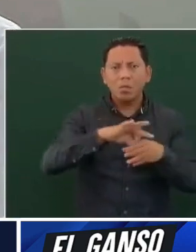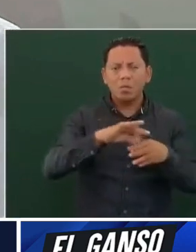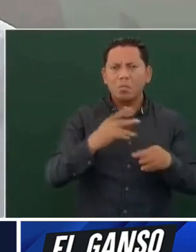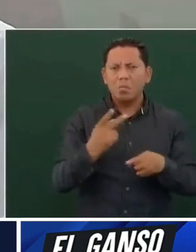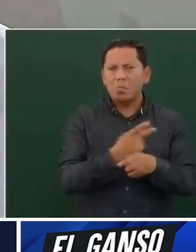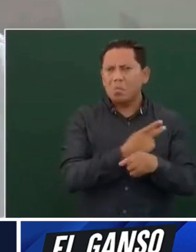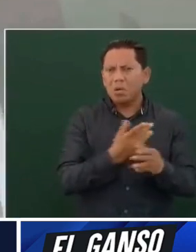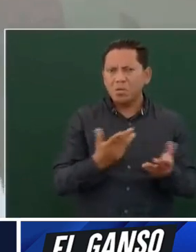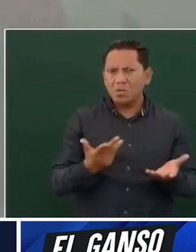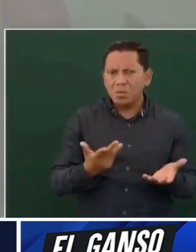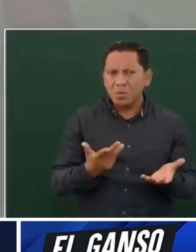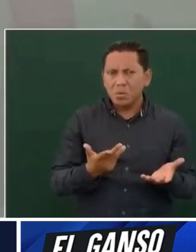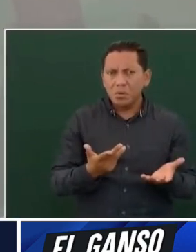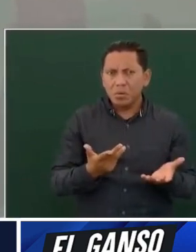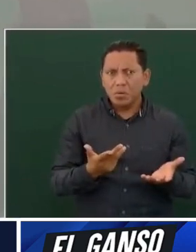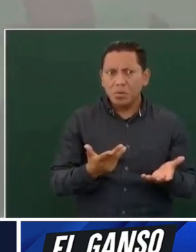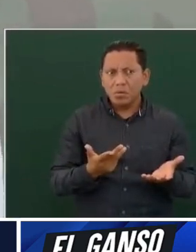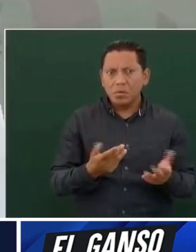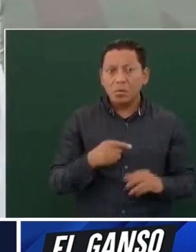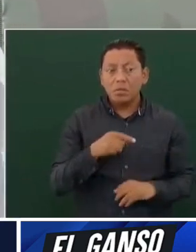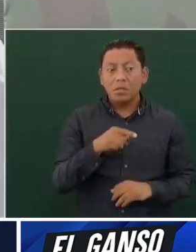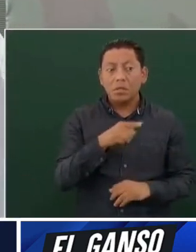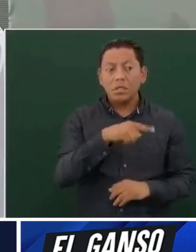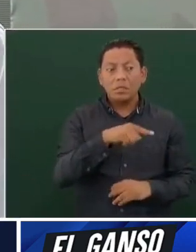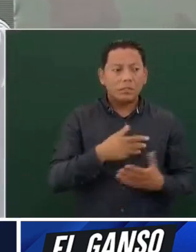¿Qué justificación utilizar?